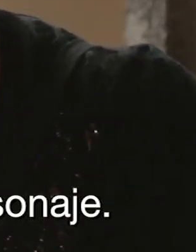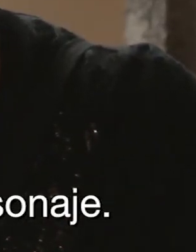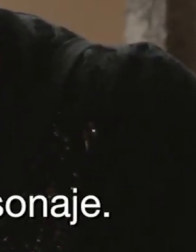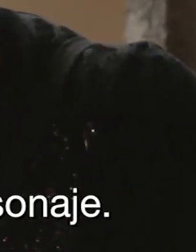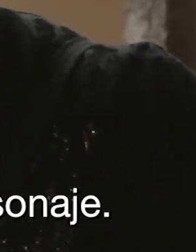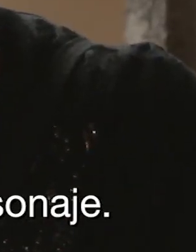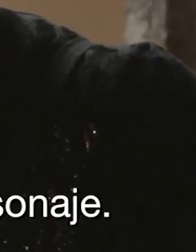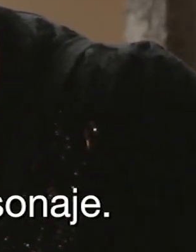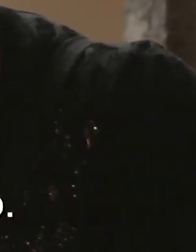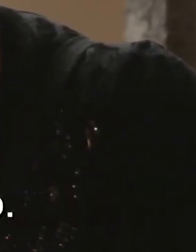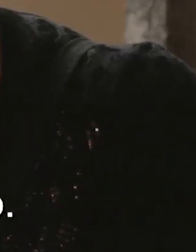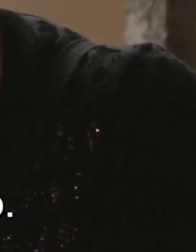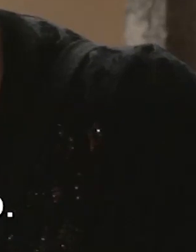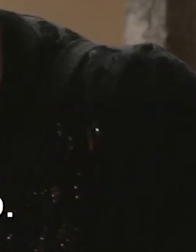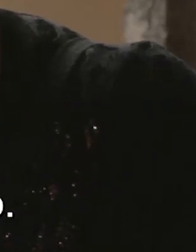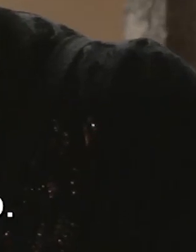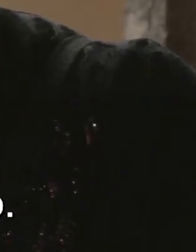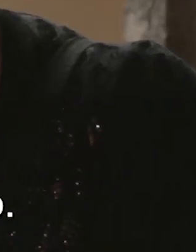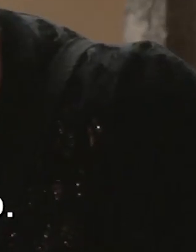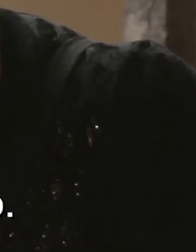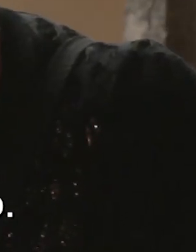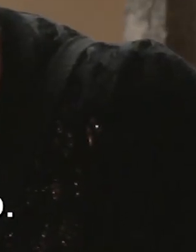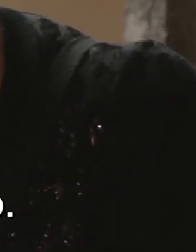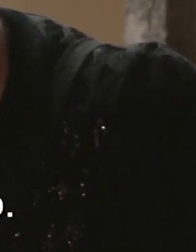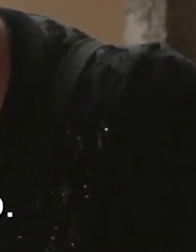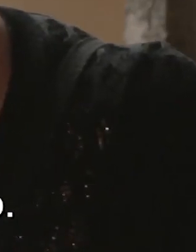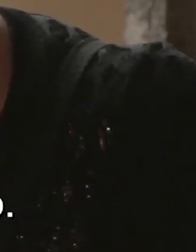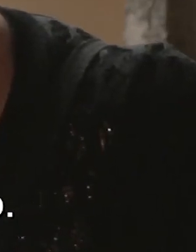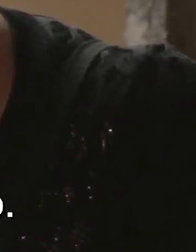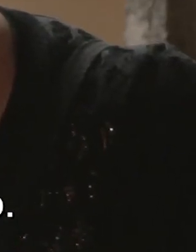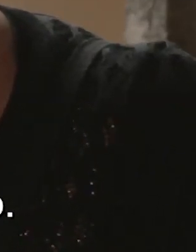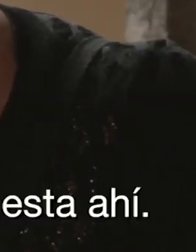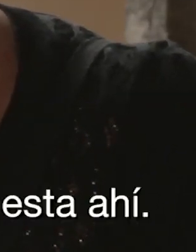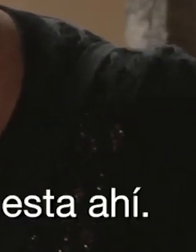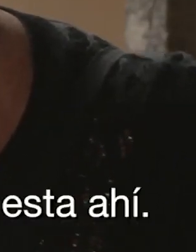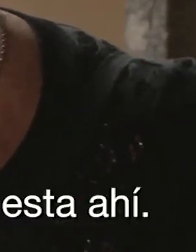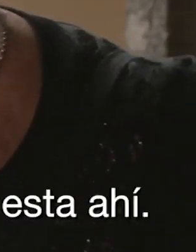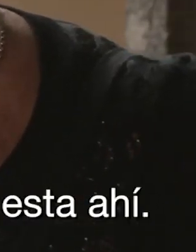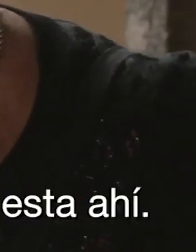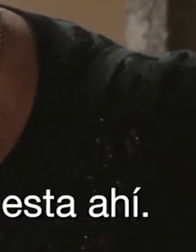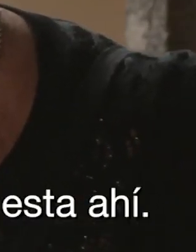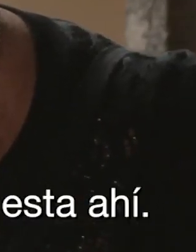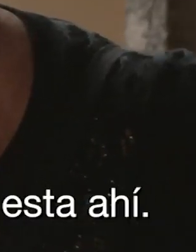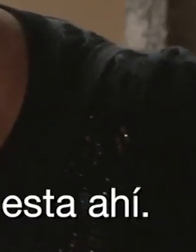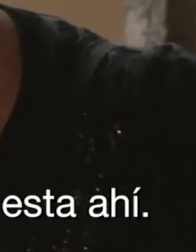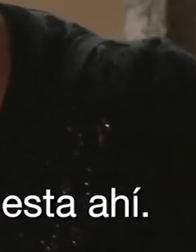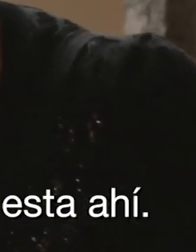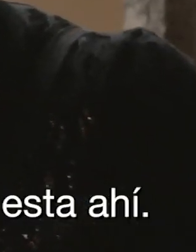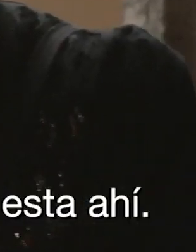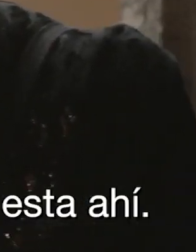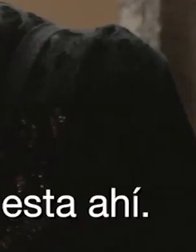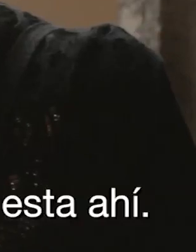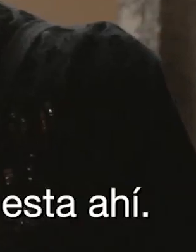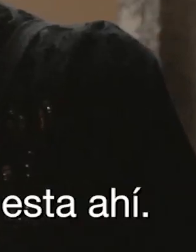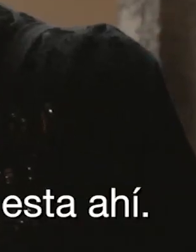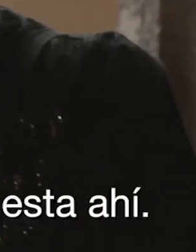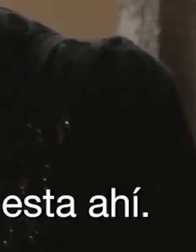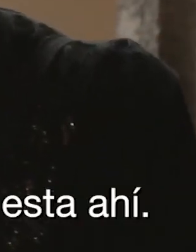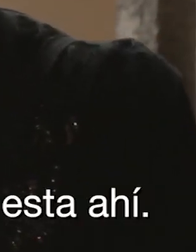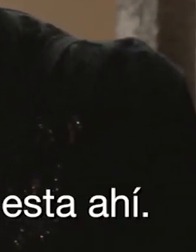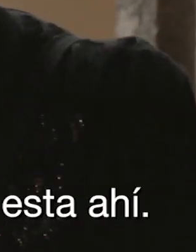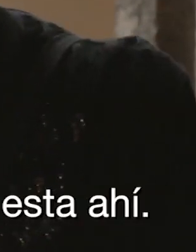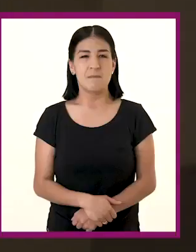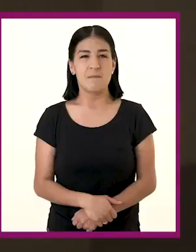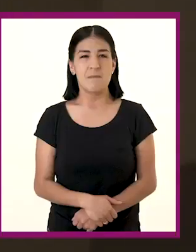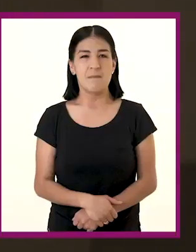always has a character, always kept some imaginary personage and narrative about his life or his story, but